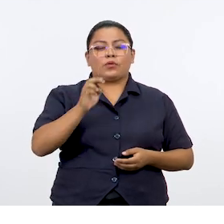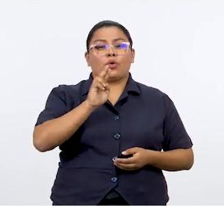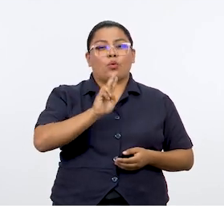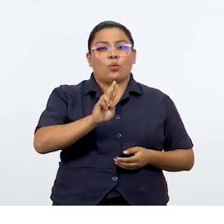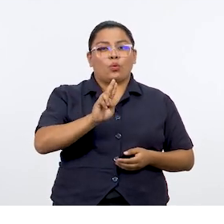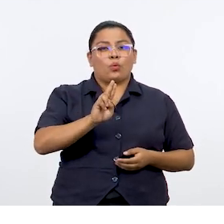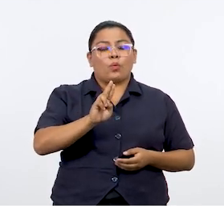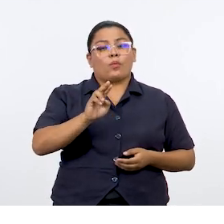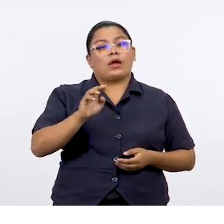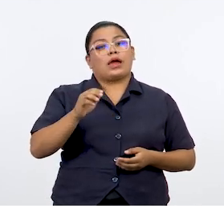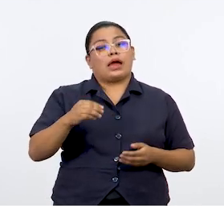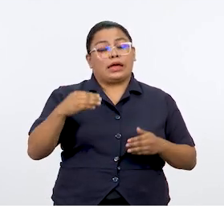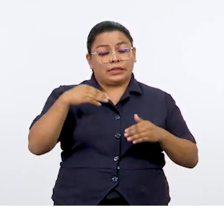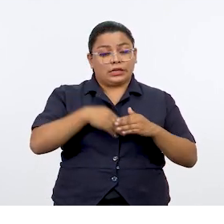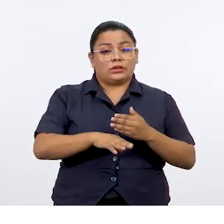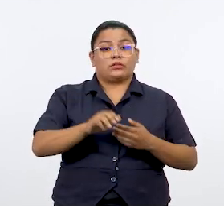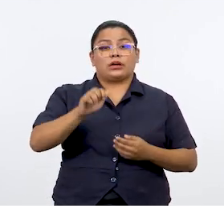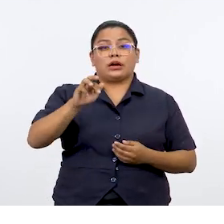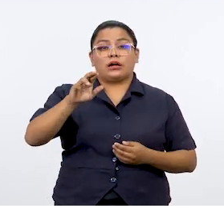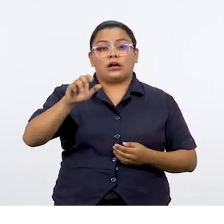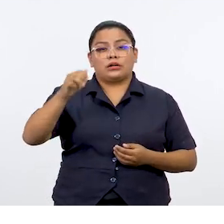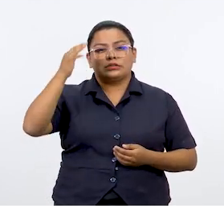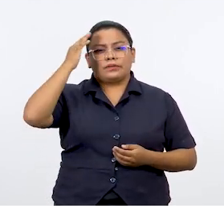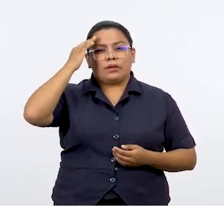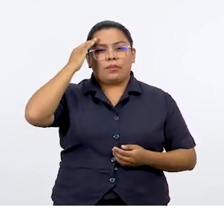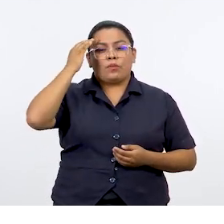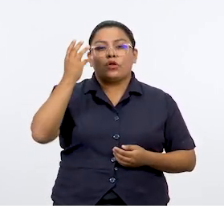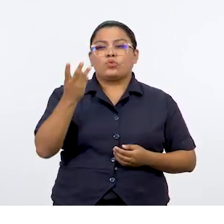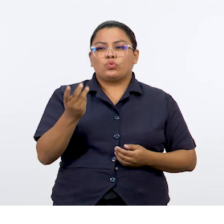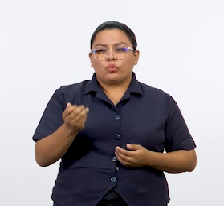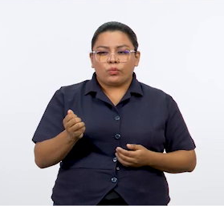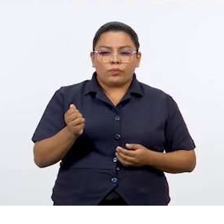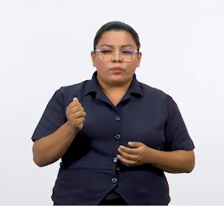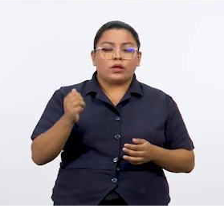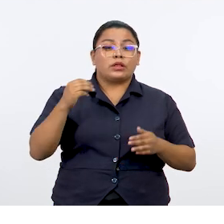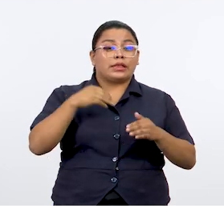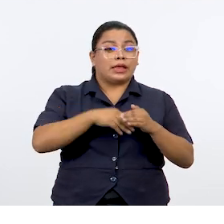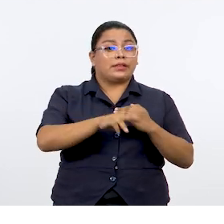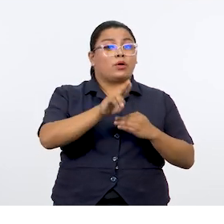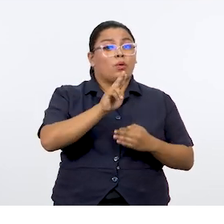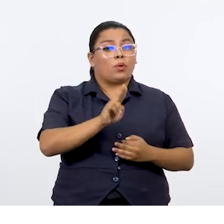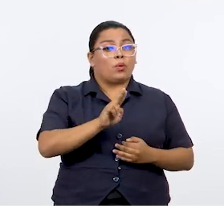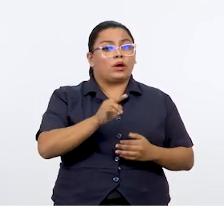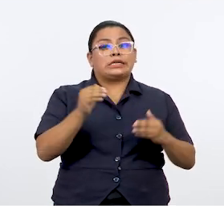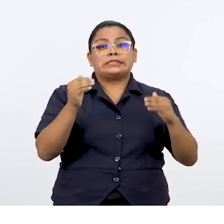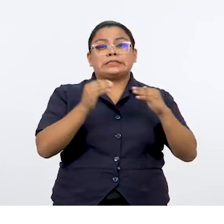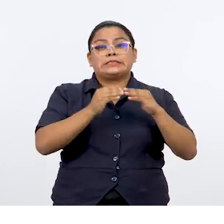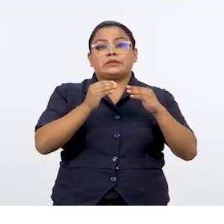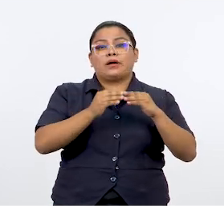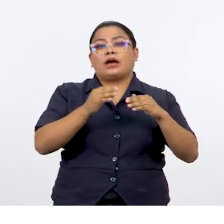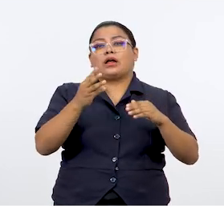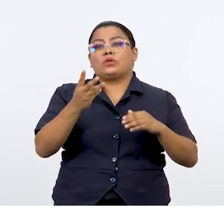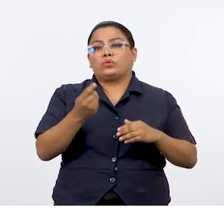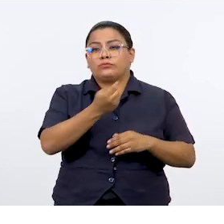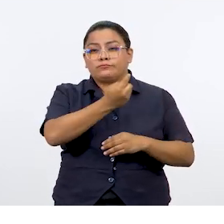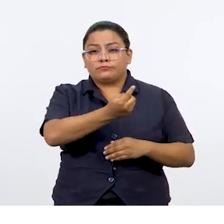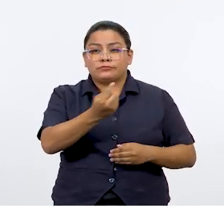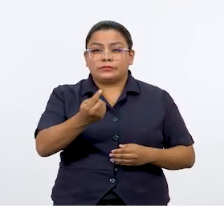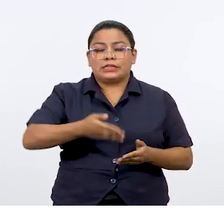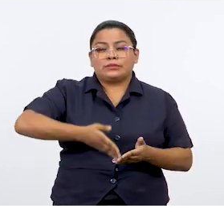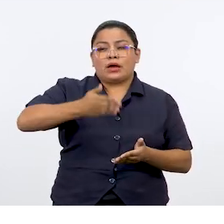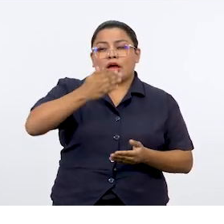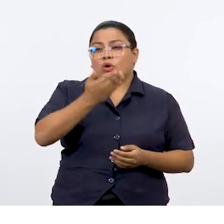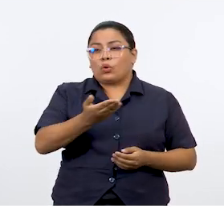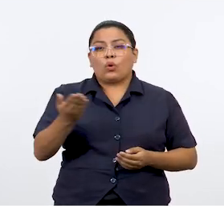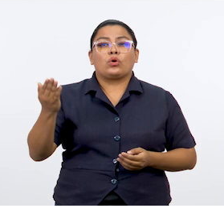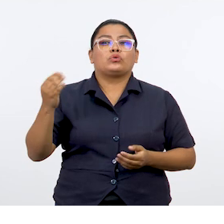área, utilizamos el concepto de cantidad por unidad. La cantidad por unidad es igual al número de personas,